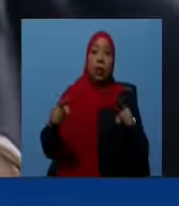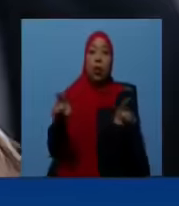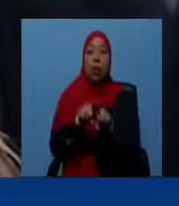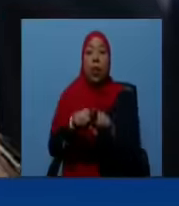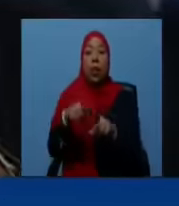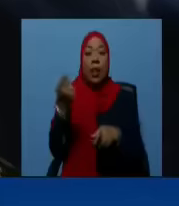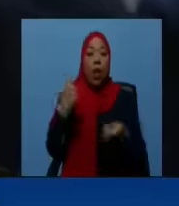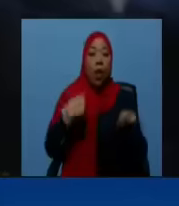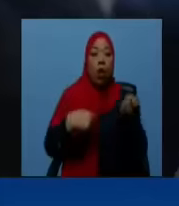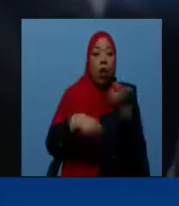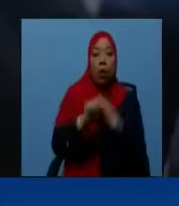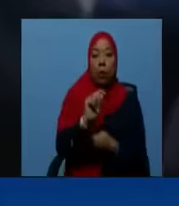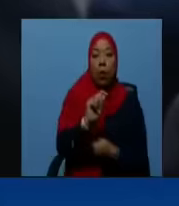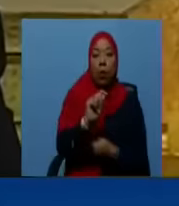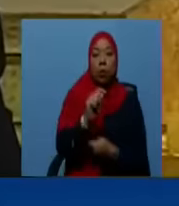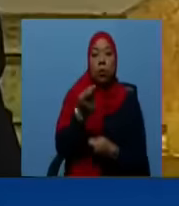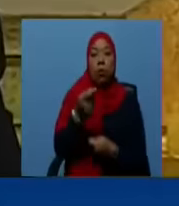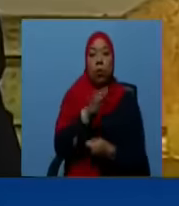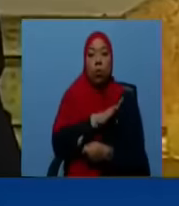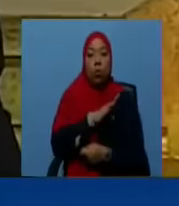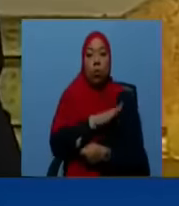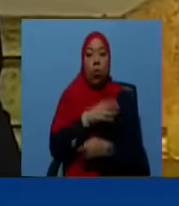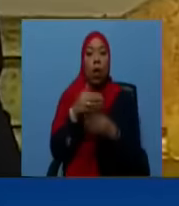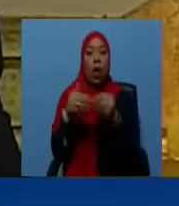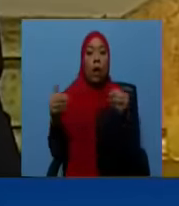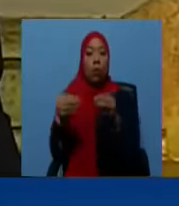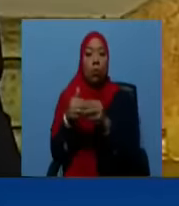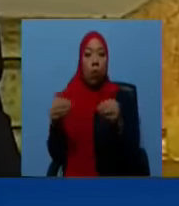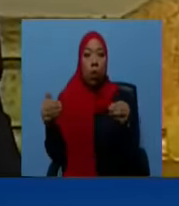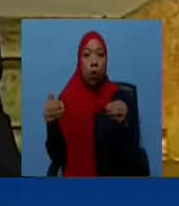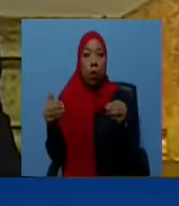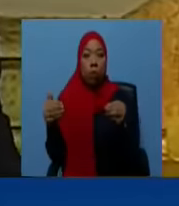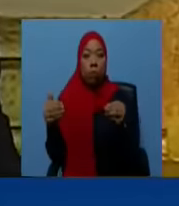hiperconsumista, de la moneda sobrevalorada,